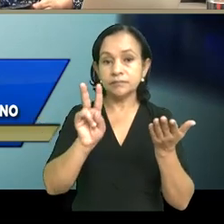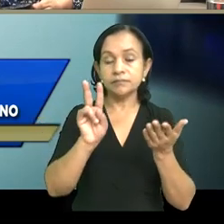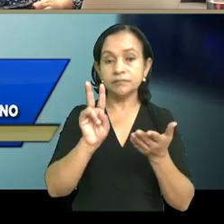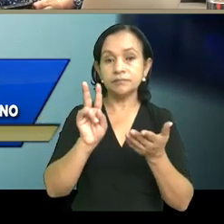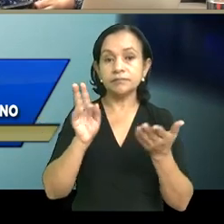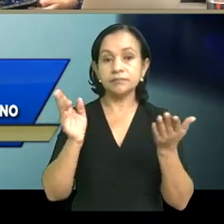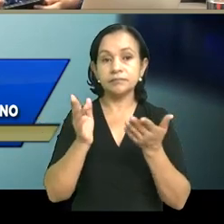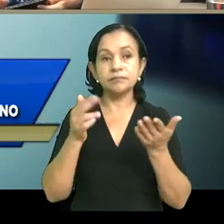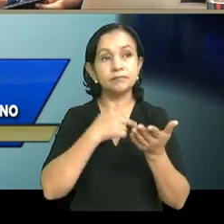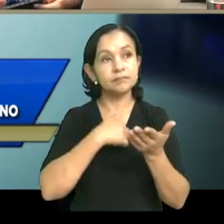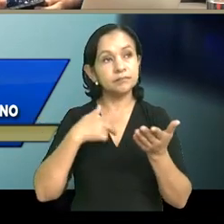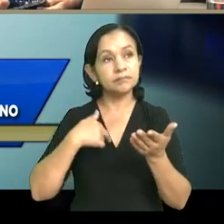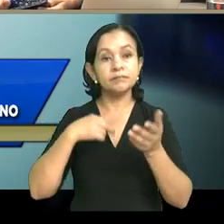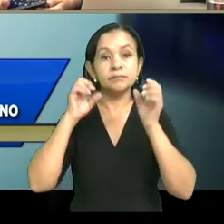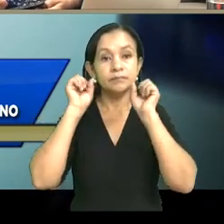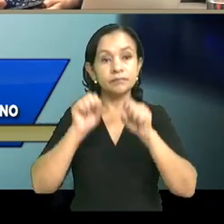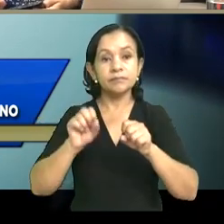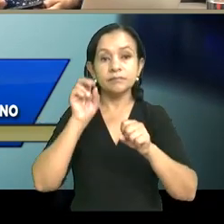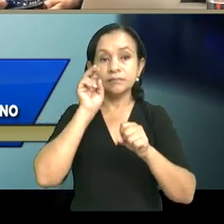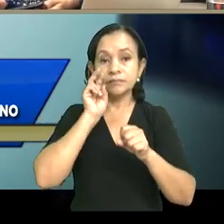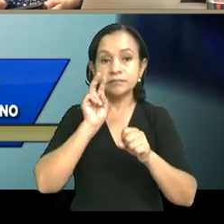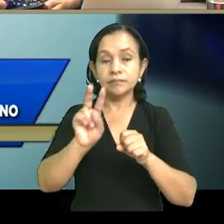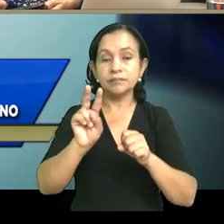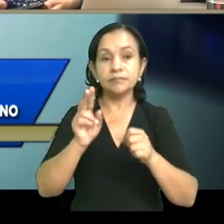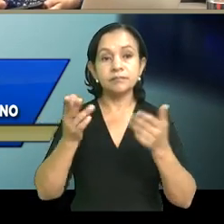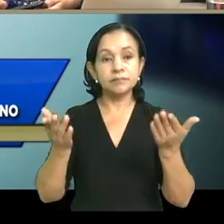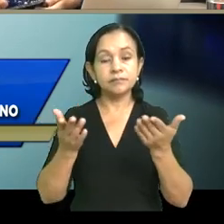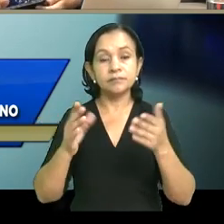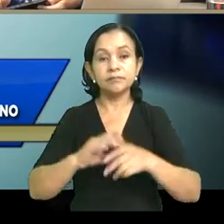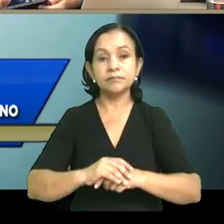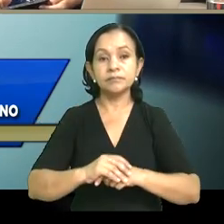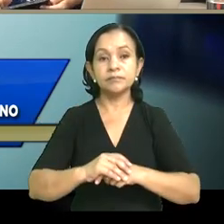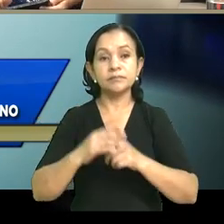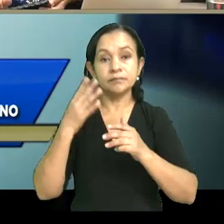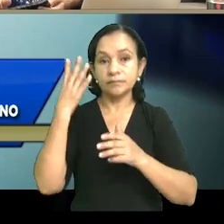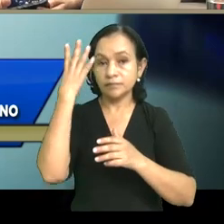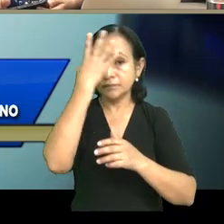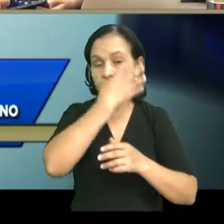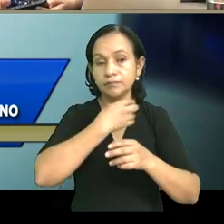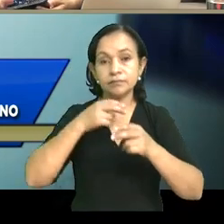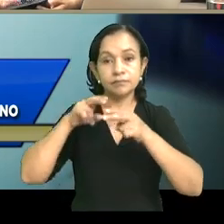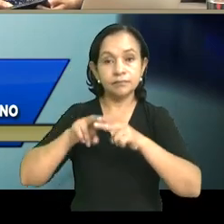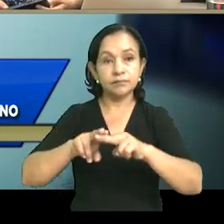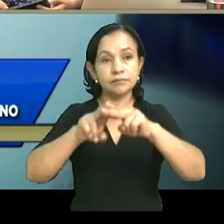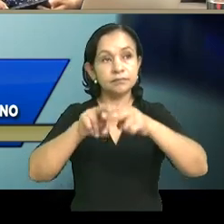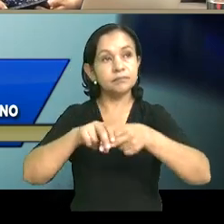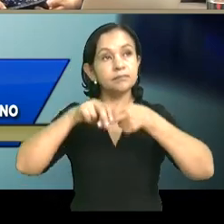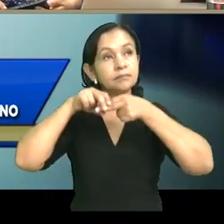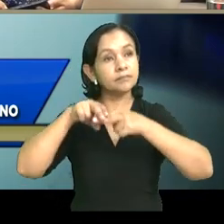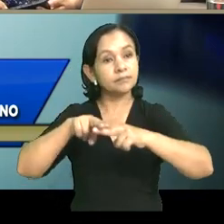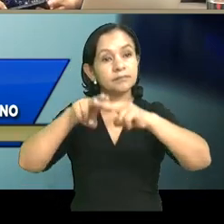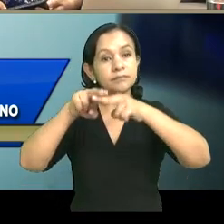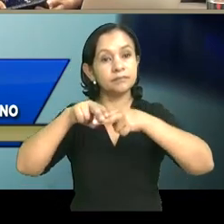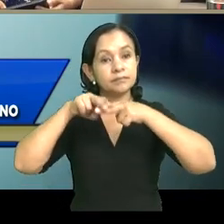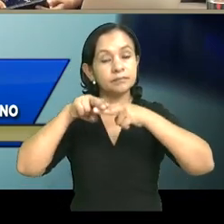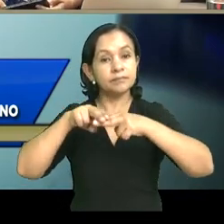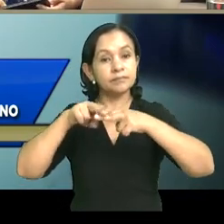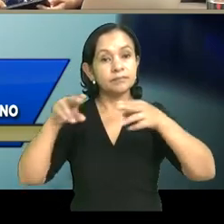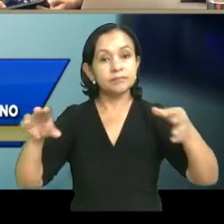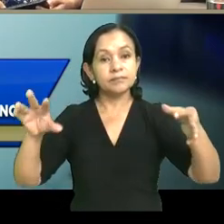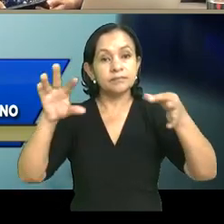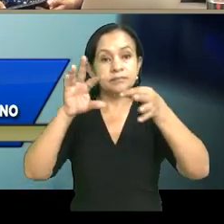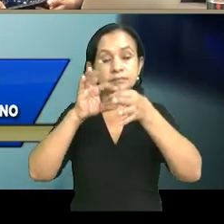pantalla, compañera. Si pudiéramos dejarlo, compañero, a pantalla completa, esos hermosos parques que precisamente han sido parte de